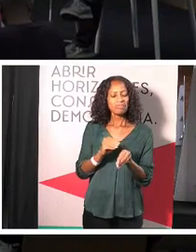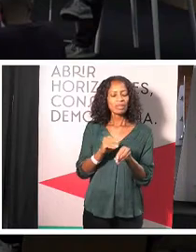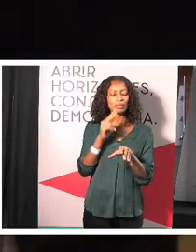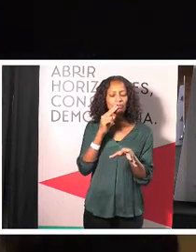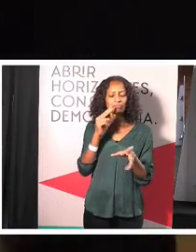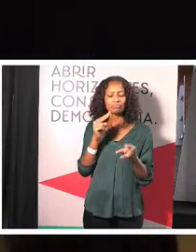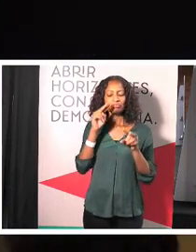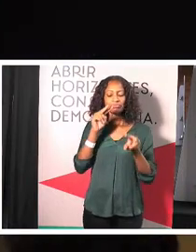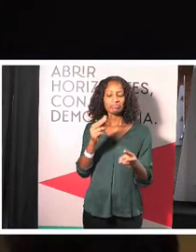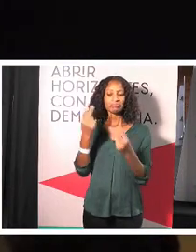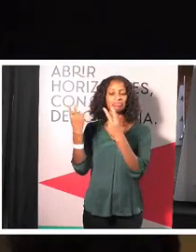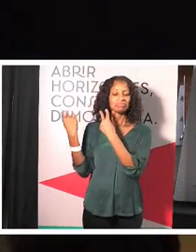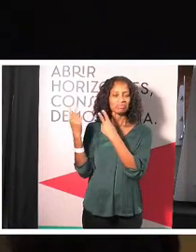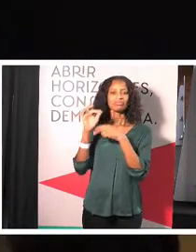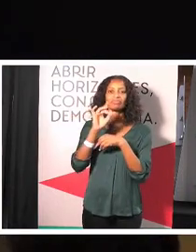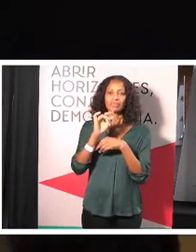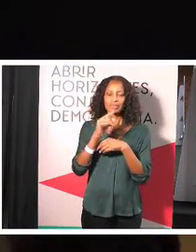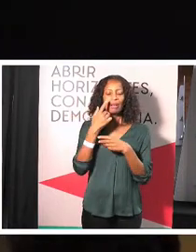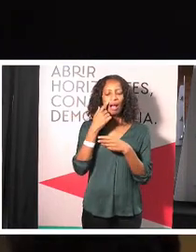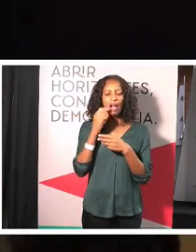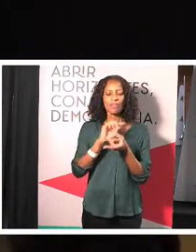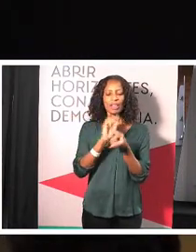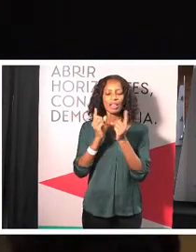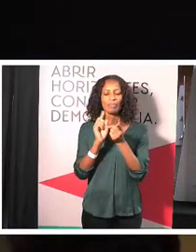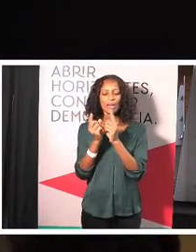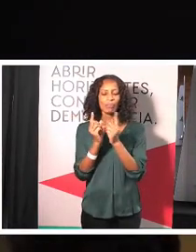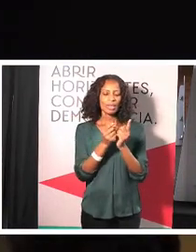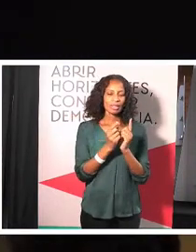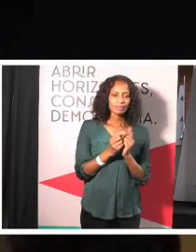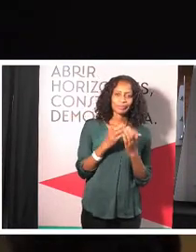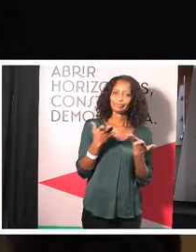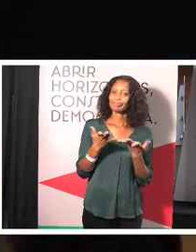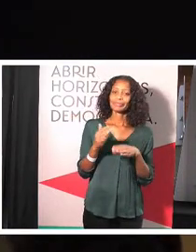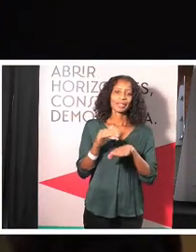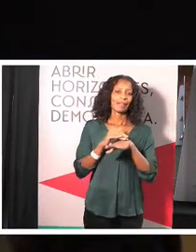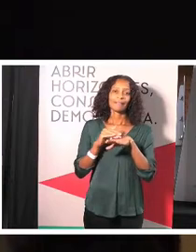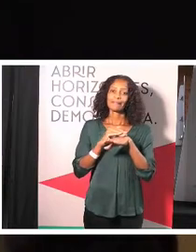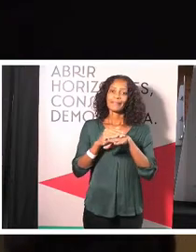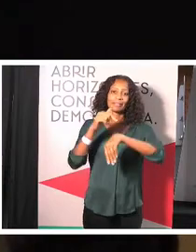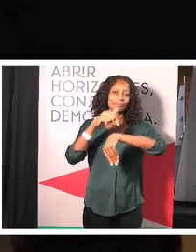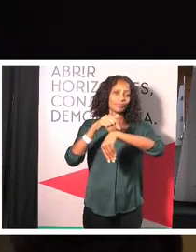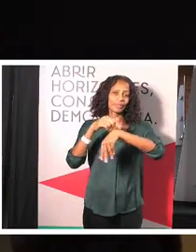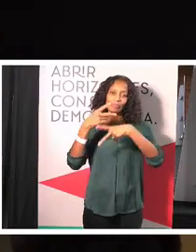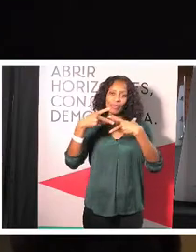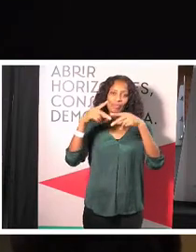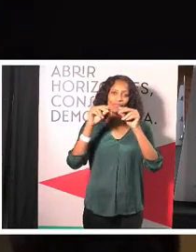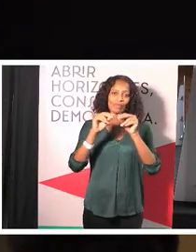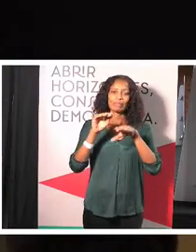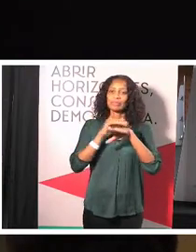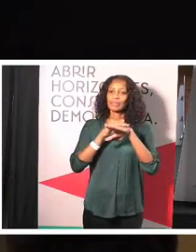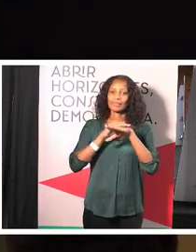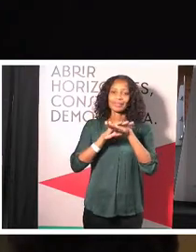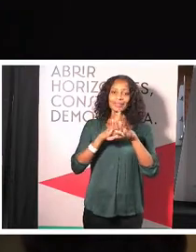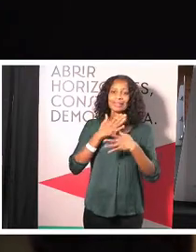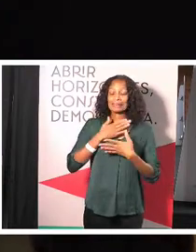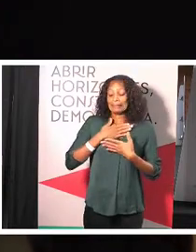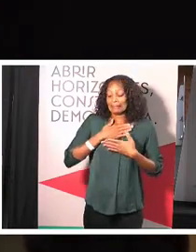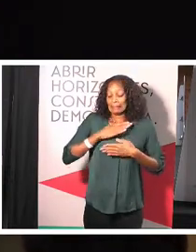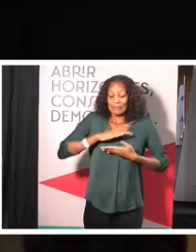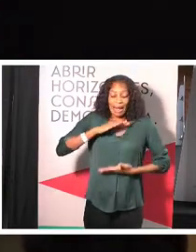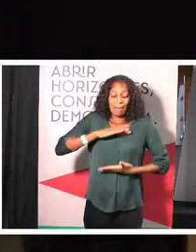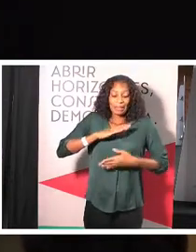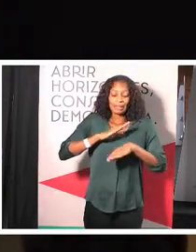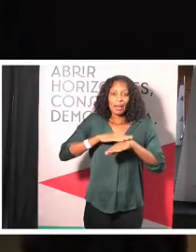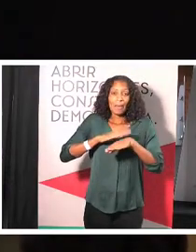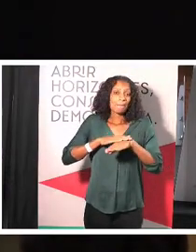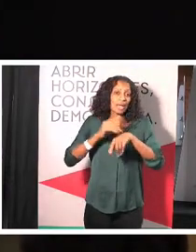están produciendo. En fin, el tiempo se nos ha acabado. Disculpadme a mí, sobre todo, porque, como veis, mi capacidad para gestionar tiempo